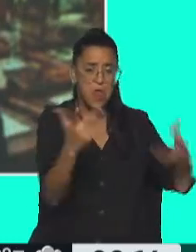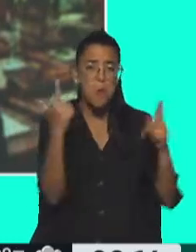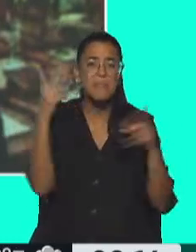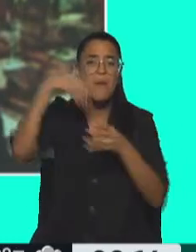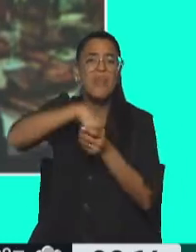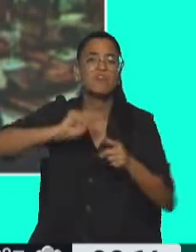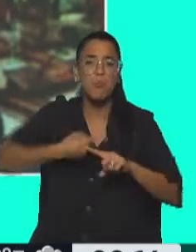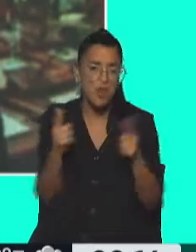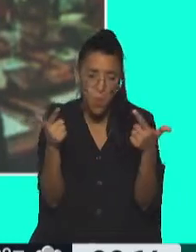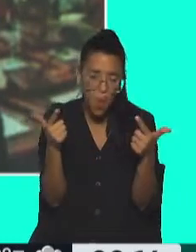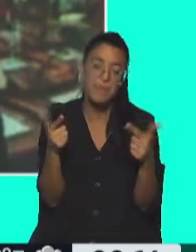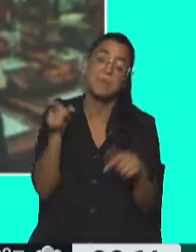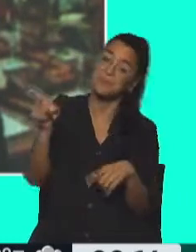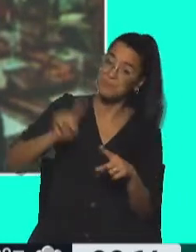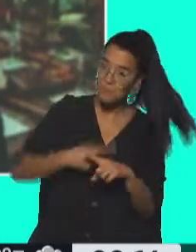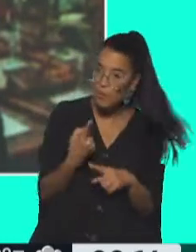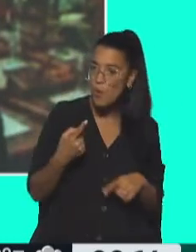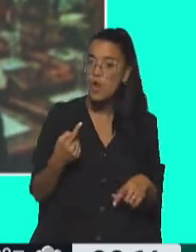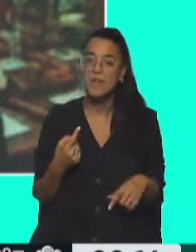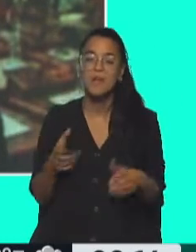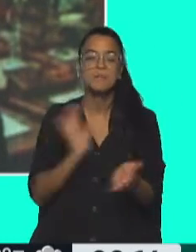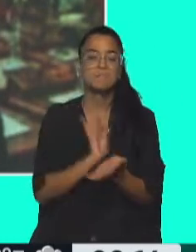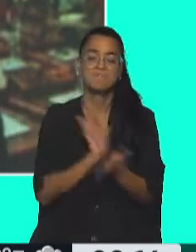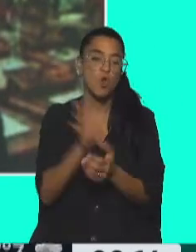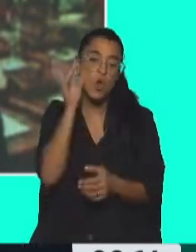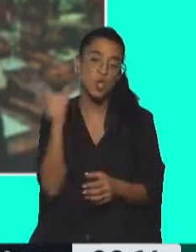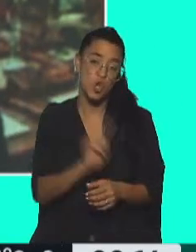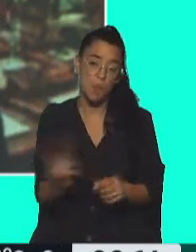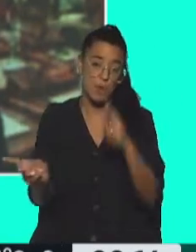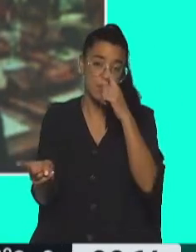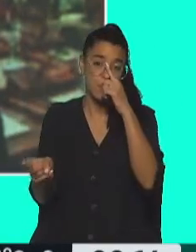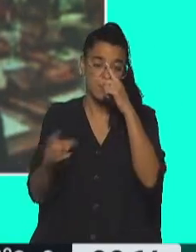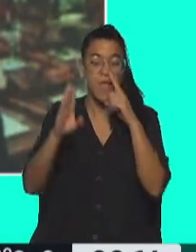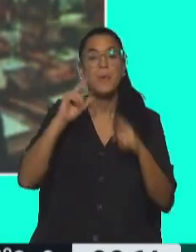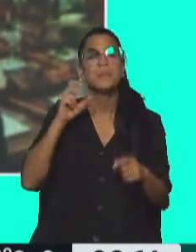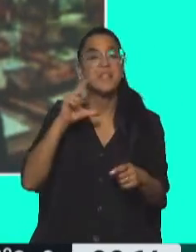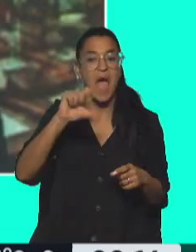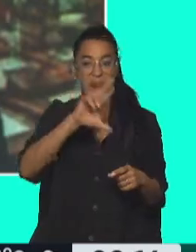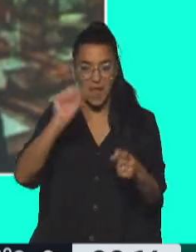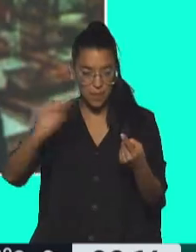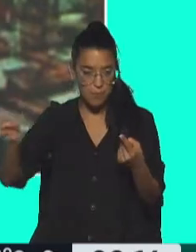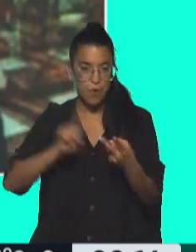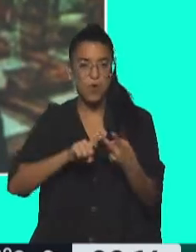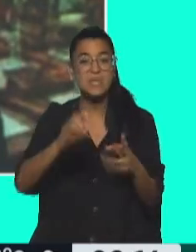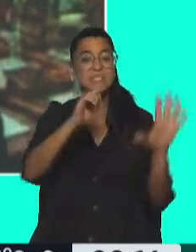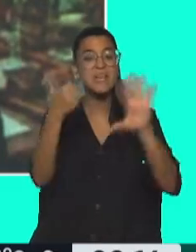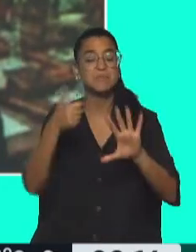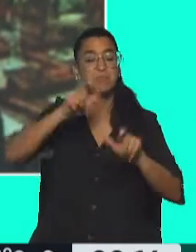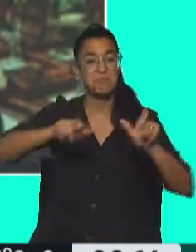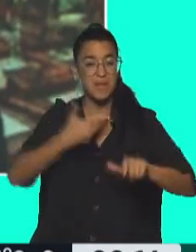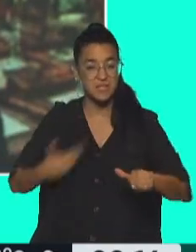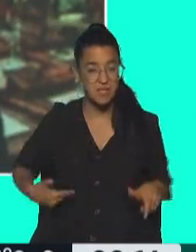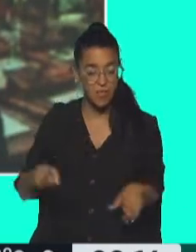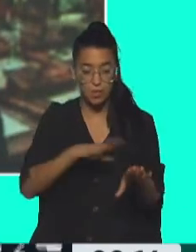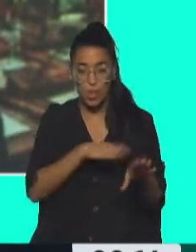prácticamente. Esto la política no se lo perdonó. No se lo perdonó a Vizcarra, no se lo perdonó a 6 presidentes en el término